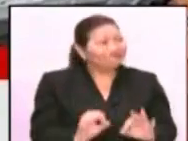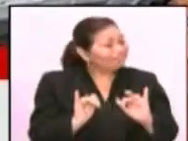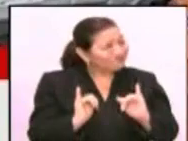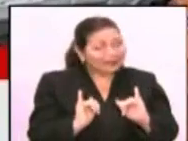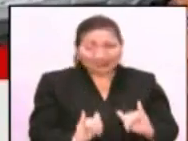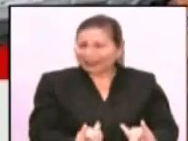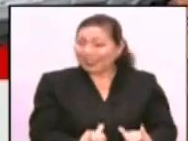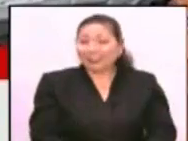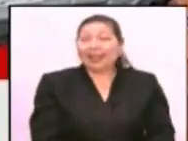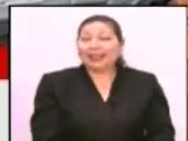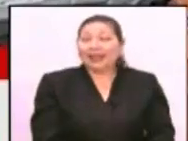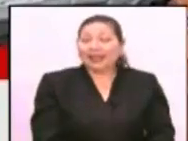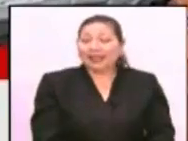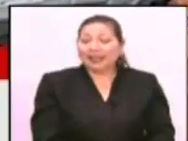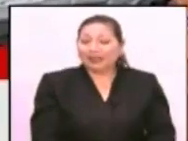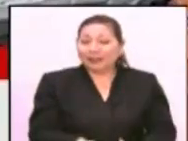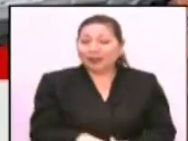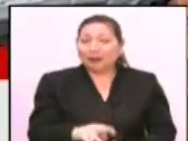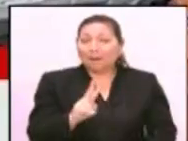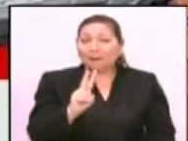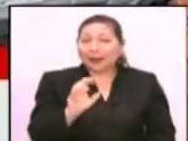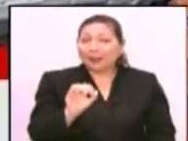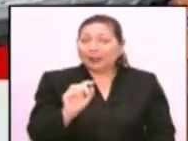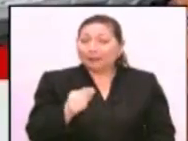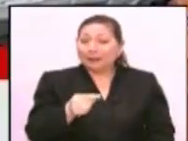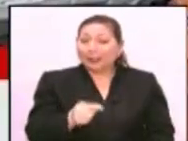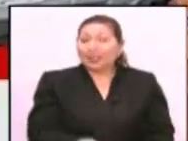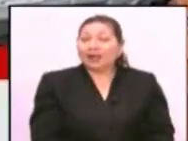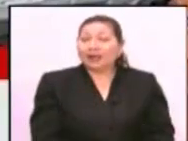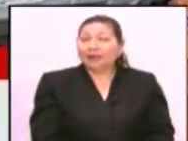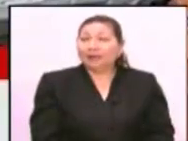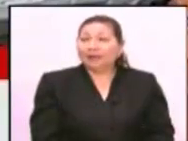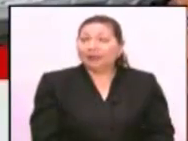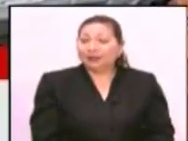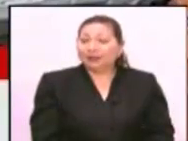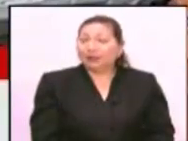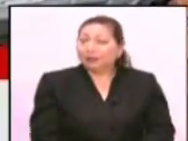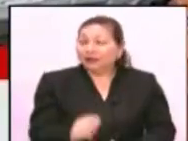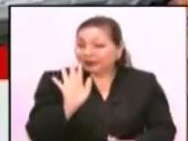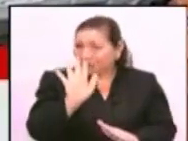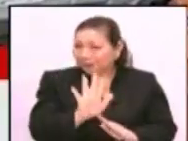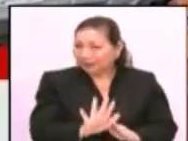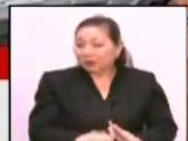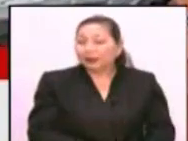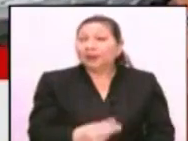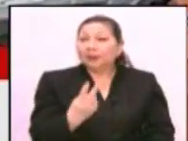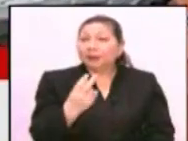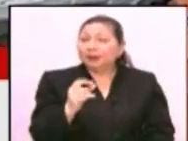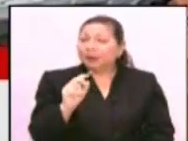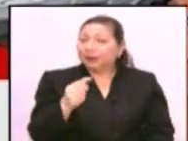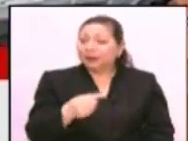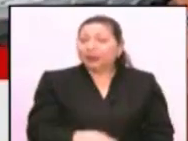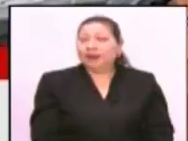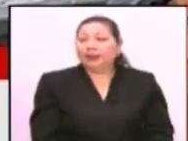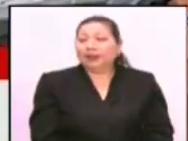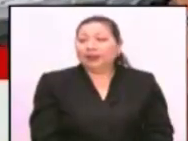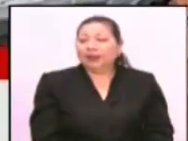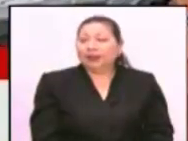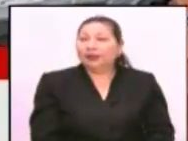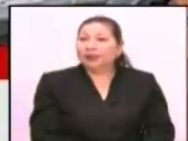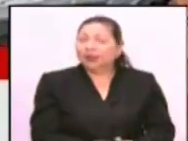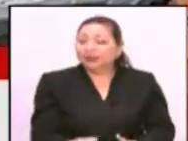definitivamente se quedan. Ingresan 20.000, este es un flujo constante a nivel nacional. Ingresan 20.000